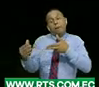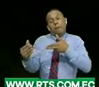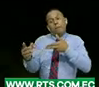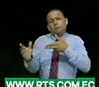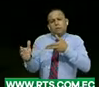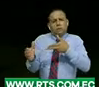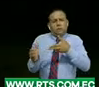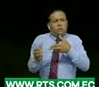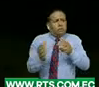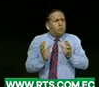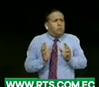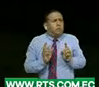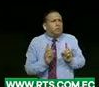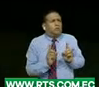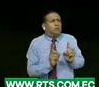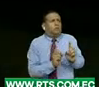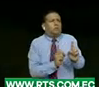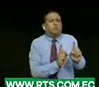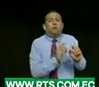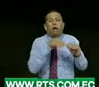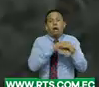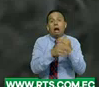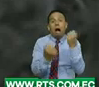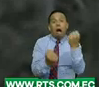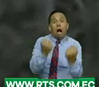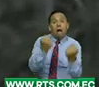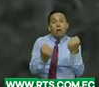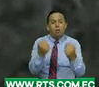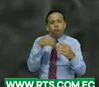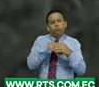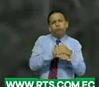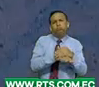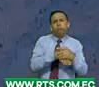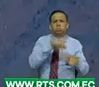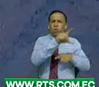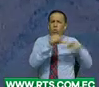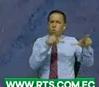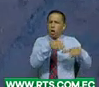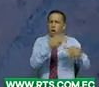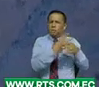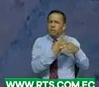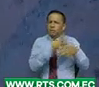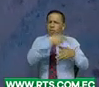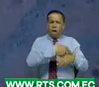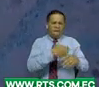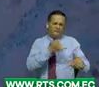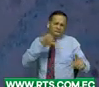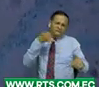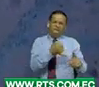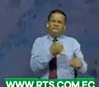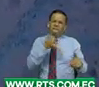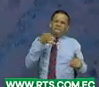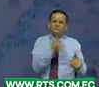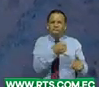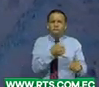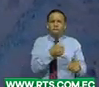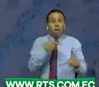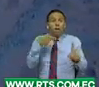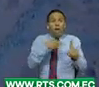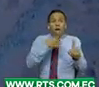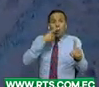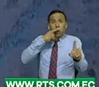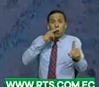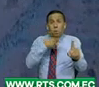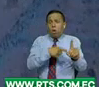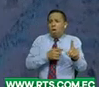auto para luego llevarlo a un lote baldío donde lo agredió sexualmente la víctima trató de escapar pero